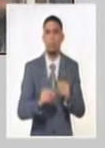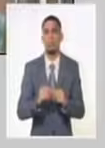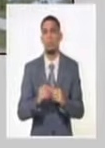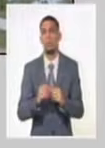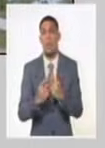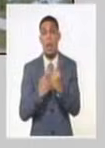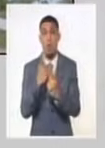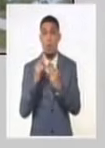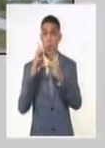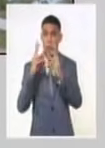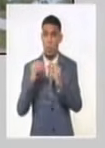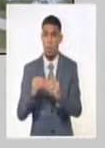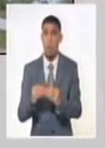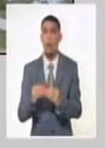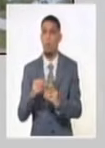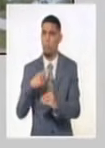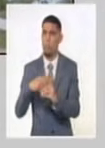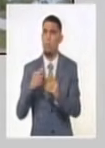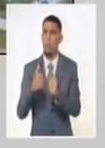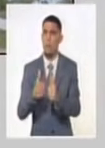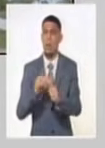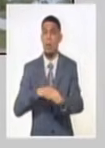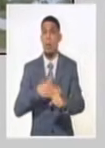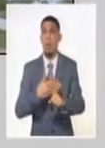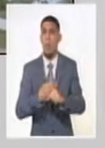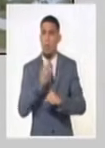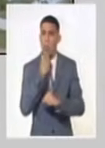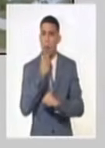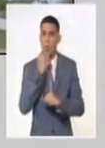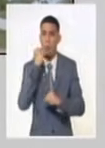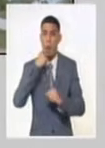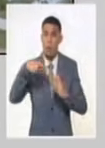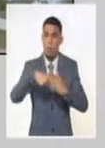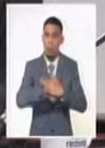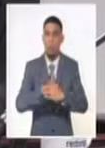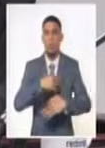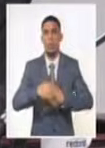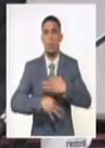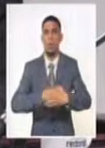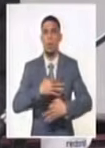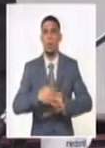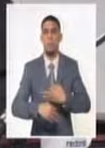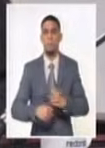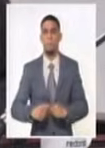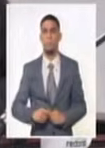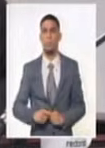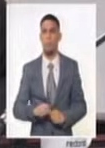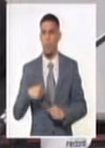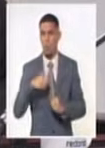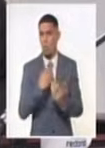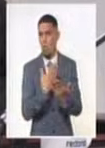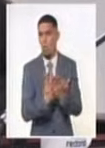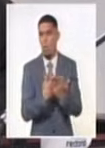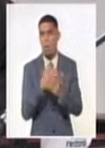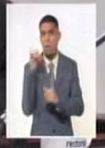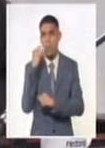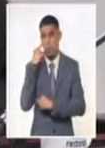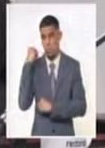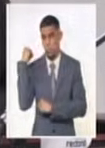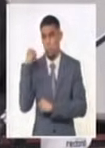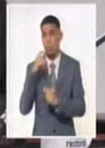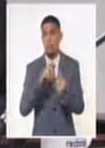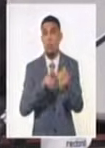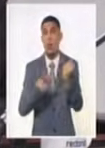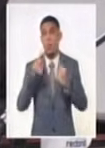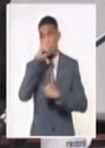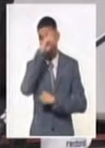próximos espacios también de la televisión cubana podremos mostrar algunos de estos resultados. Bueno, les propongo ver cómo ha sido el Santi Espíritu, un territorio